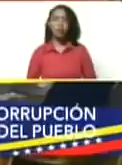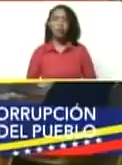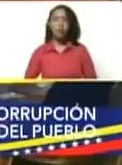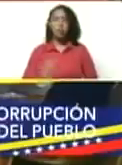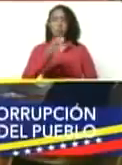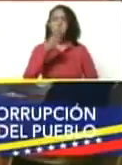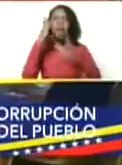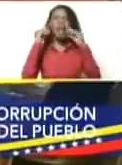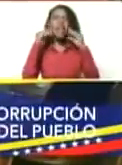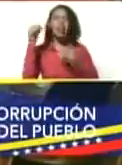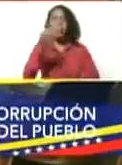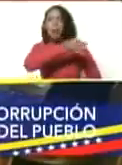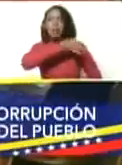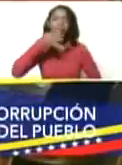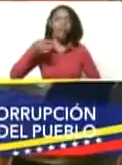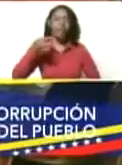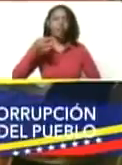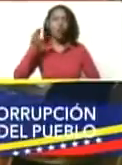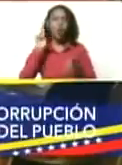expertos conocedores